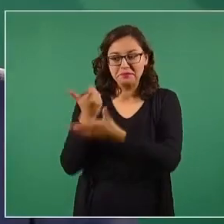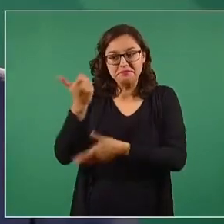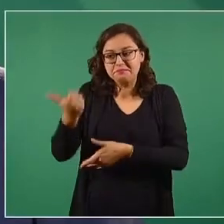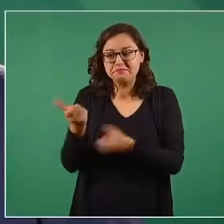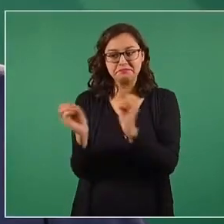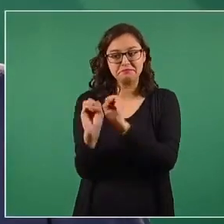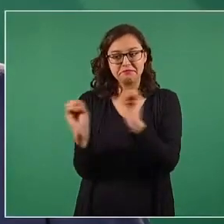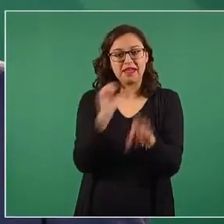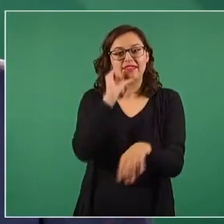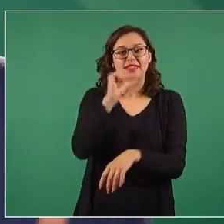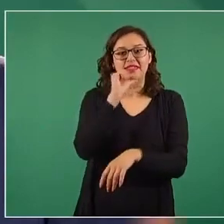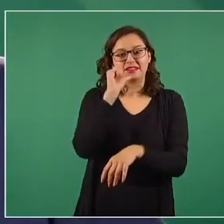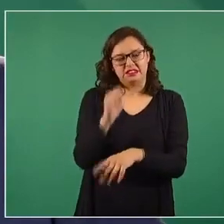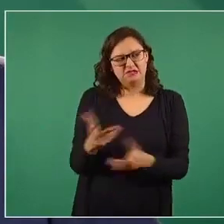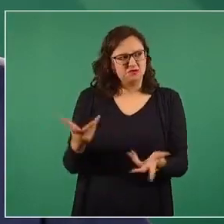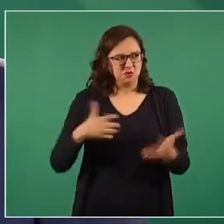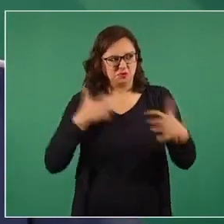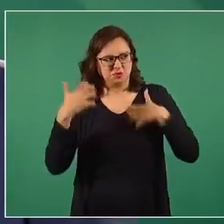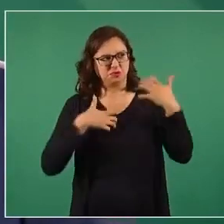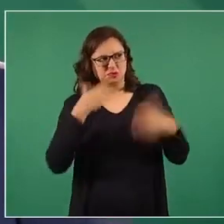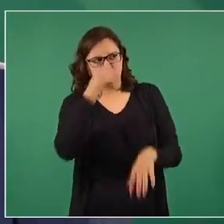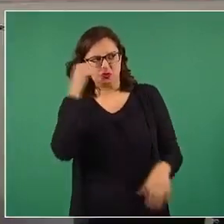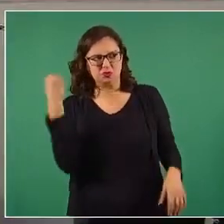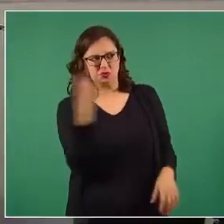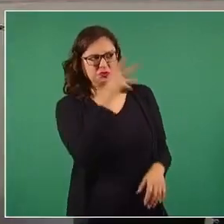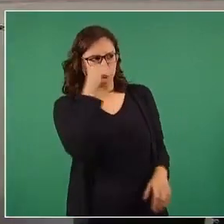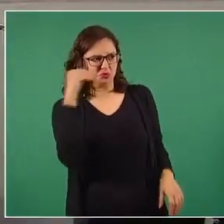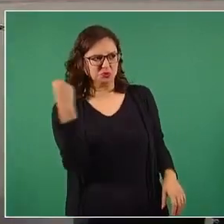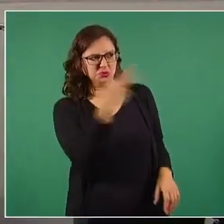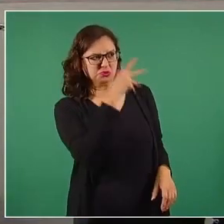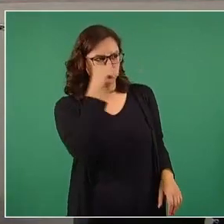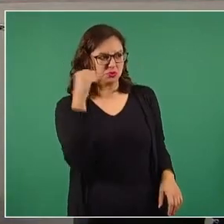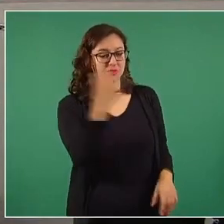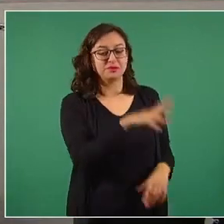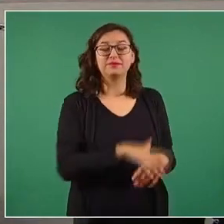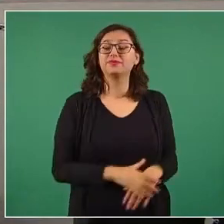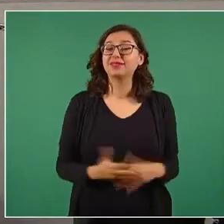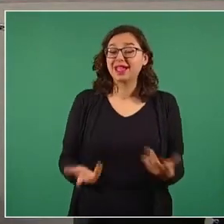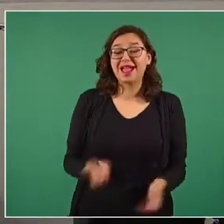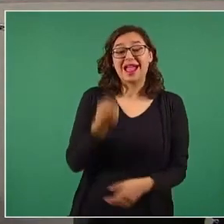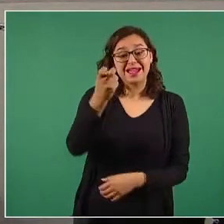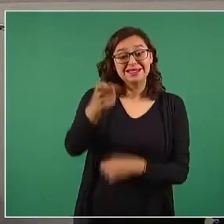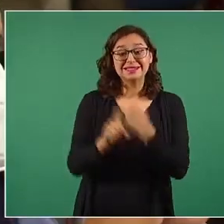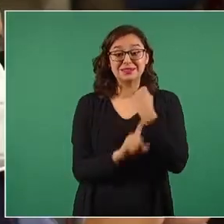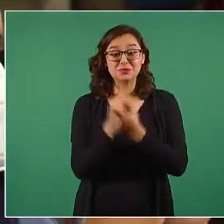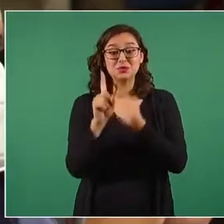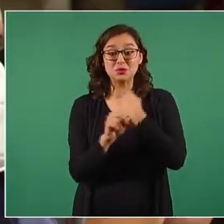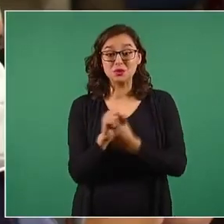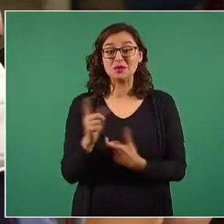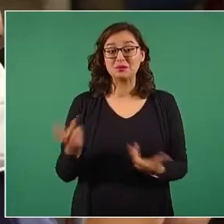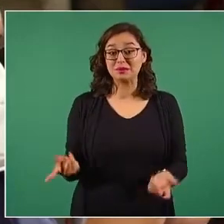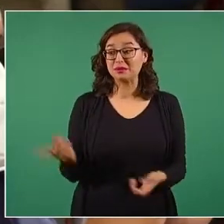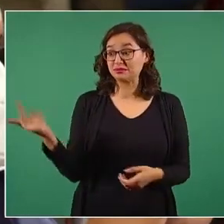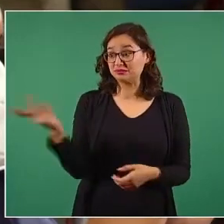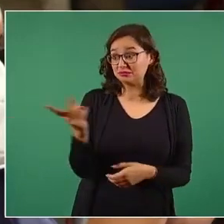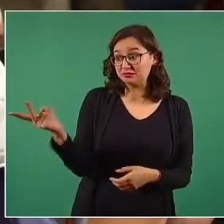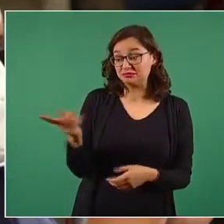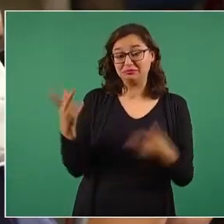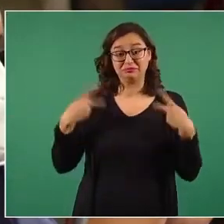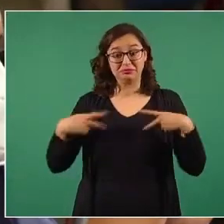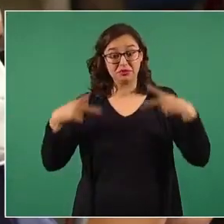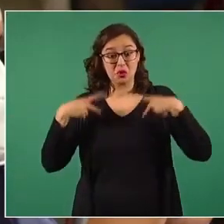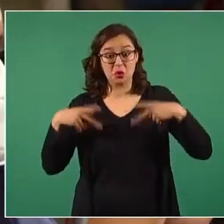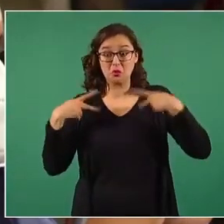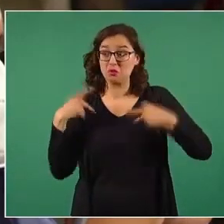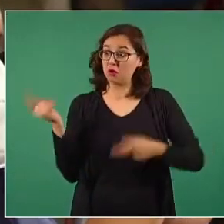y ahora pues nos echan la culpa de todo. Pero es que justamente ese es el problema, presidente, que esos personajes, grandes personajes que